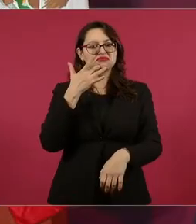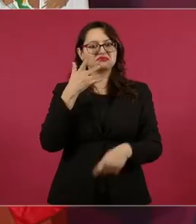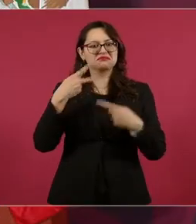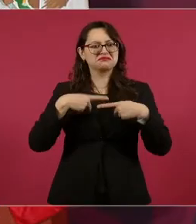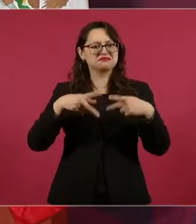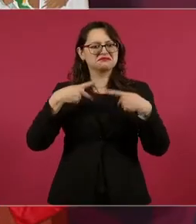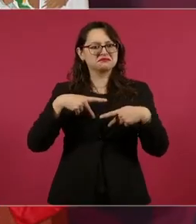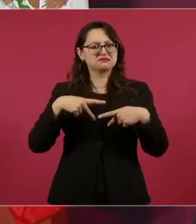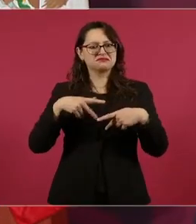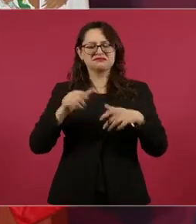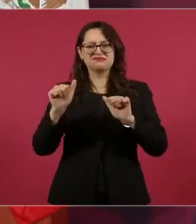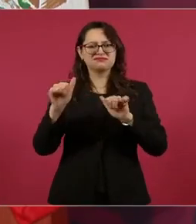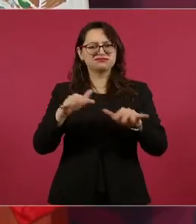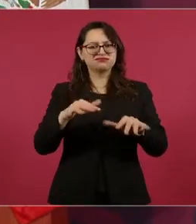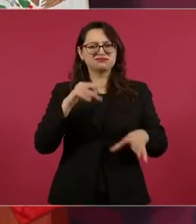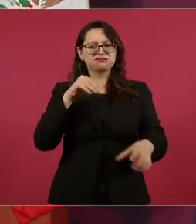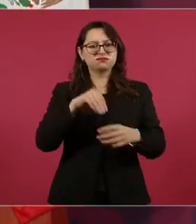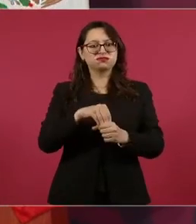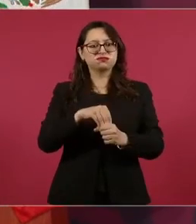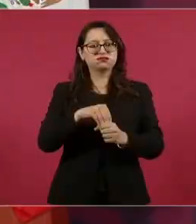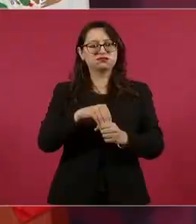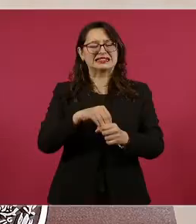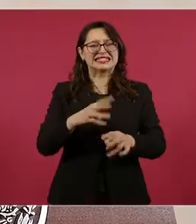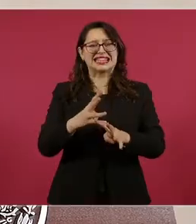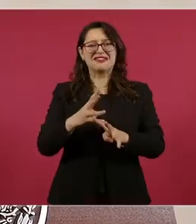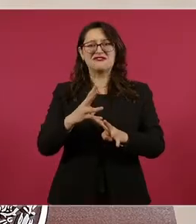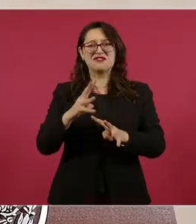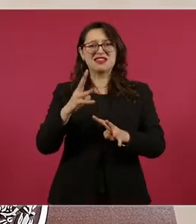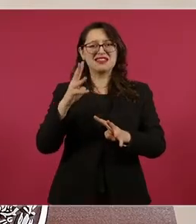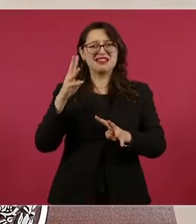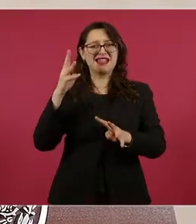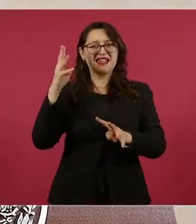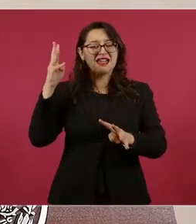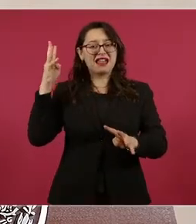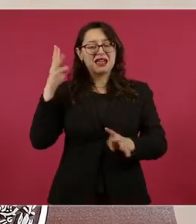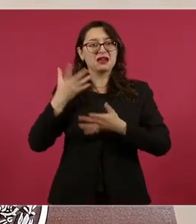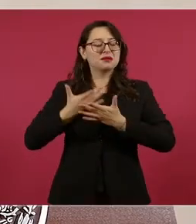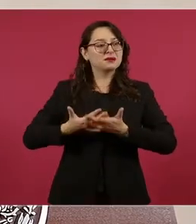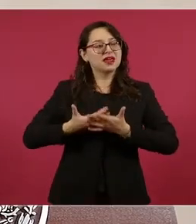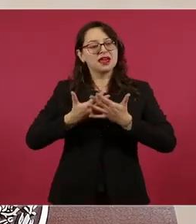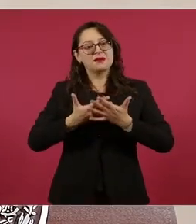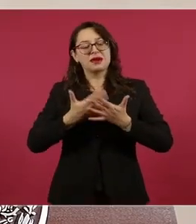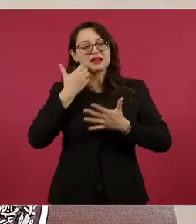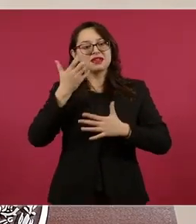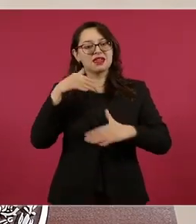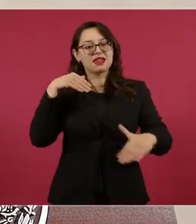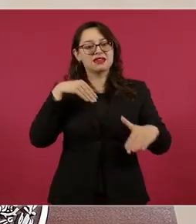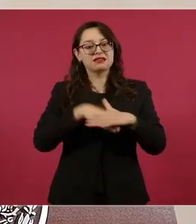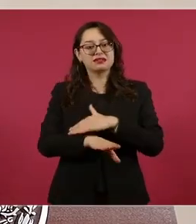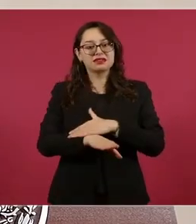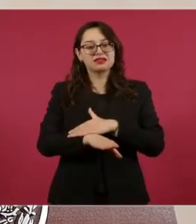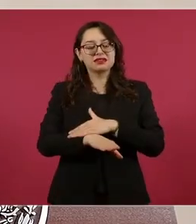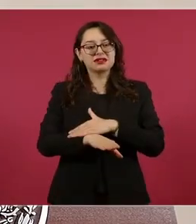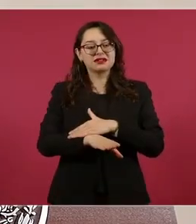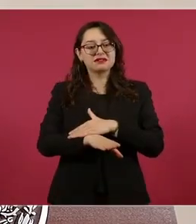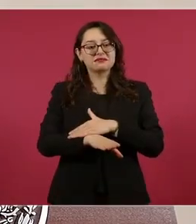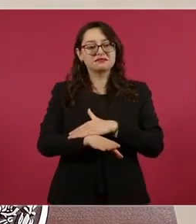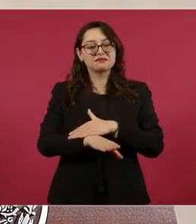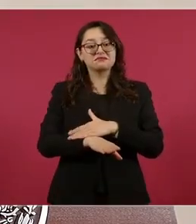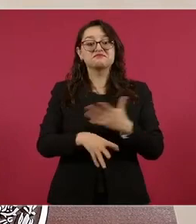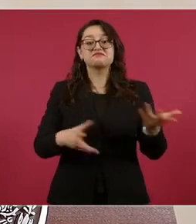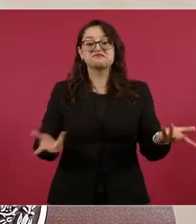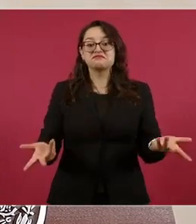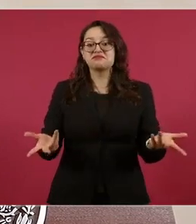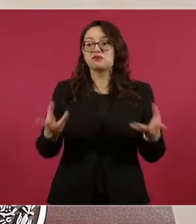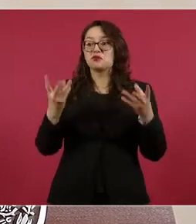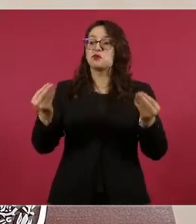llenos hay filas y la mitad y si no es que más